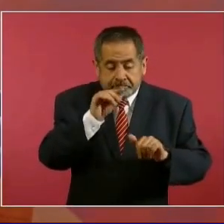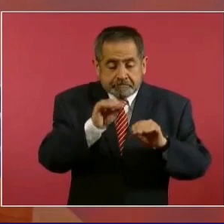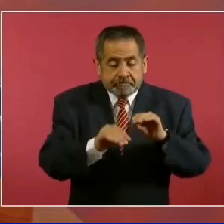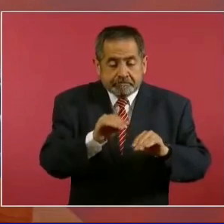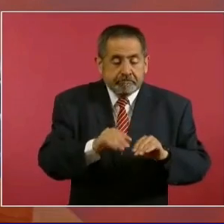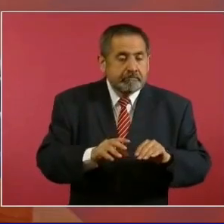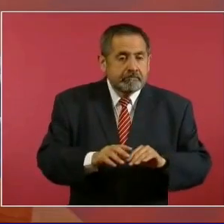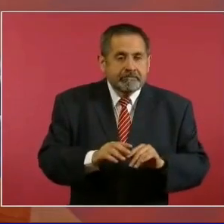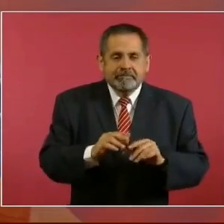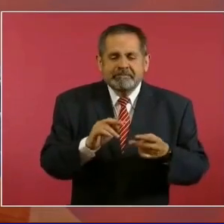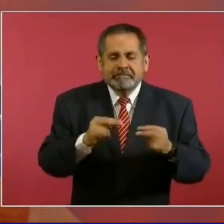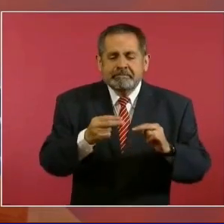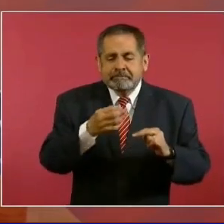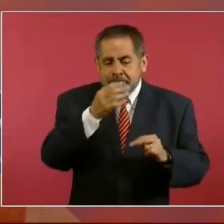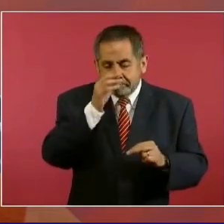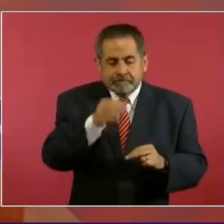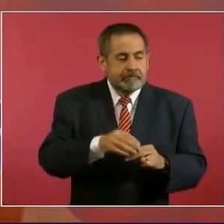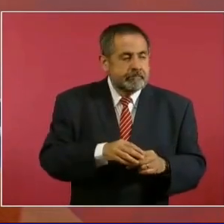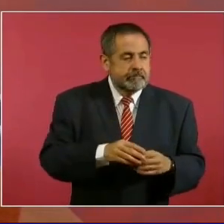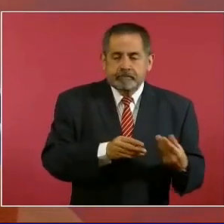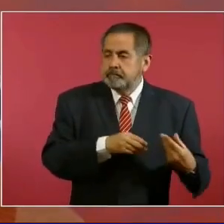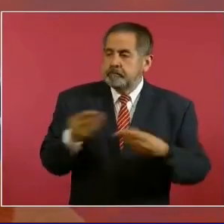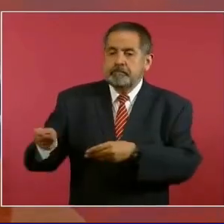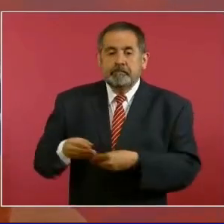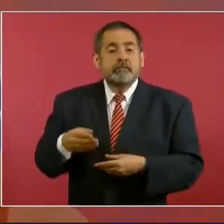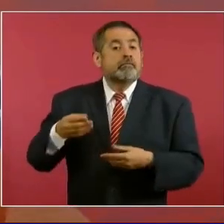dice, no, pues no es la persona,